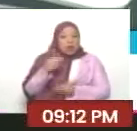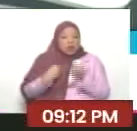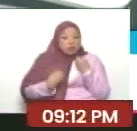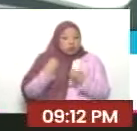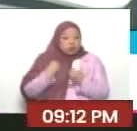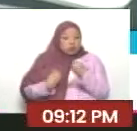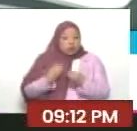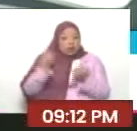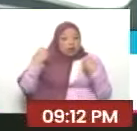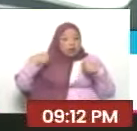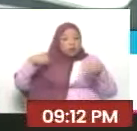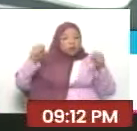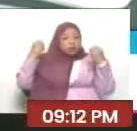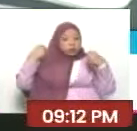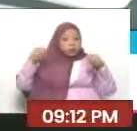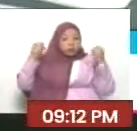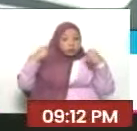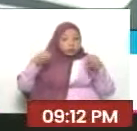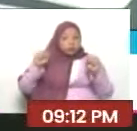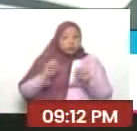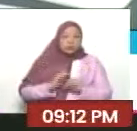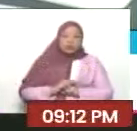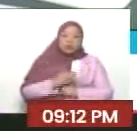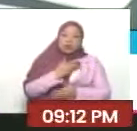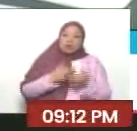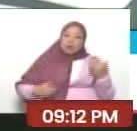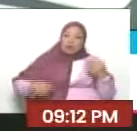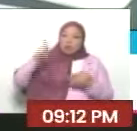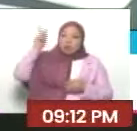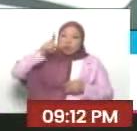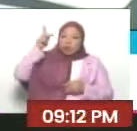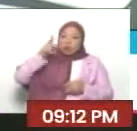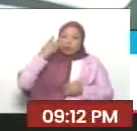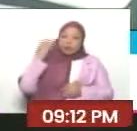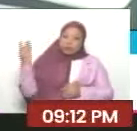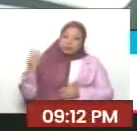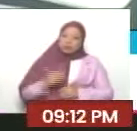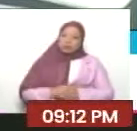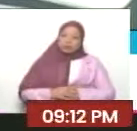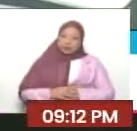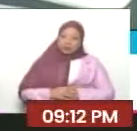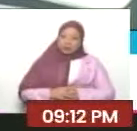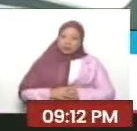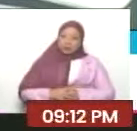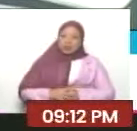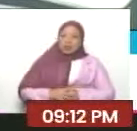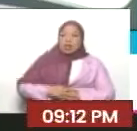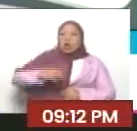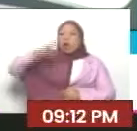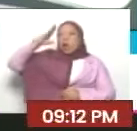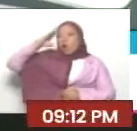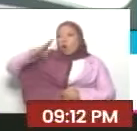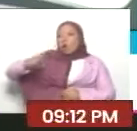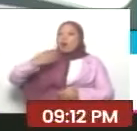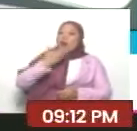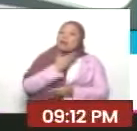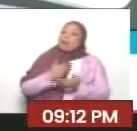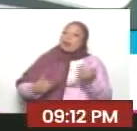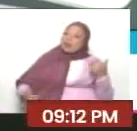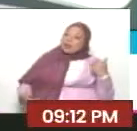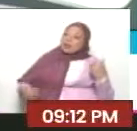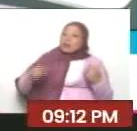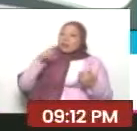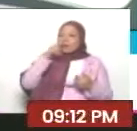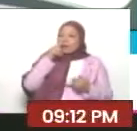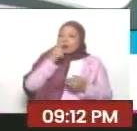preocupación de las buenas prácticas. ¿Qué me dice la profesora Gabriela Jiménez? Un saludo, presidente, un abrazo afectuoso